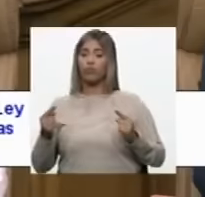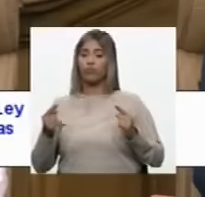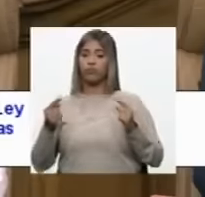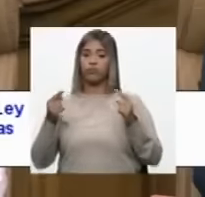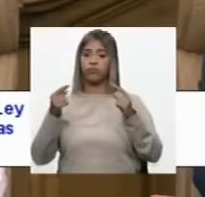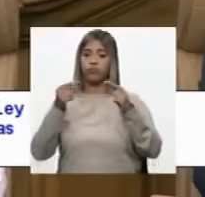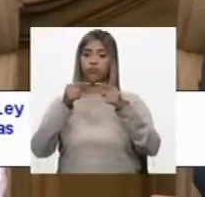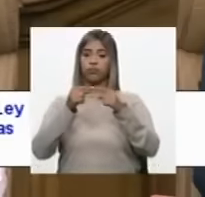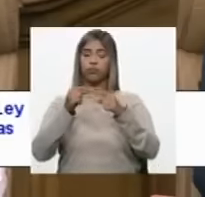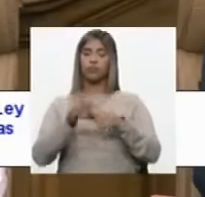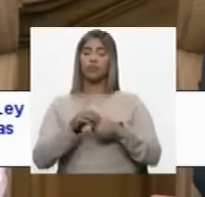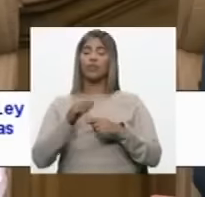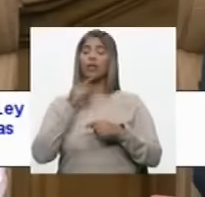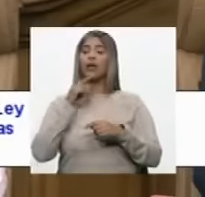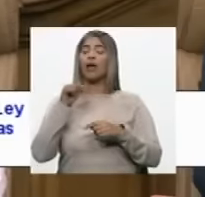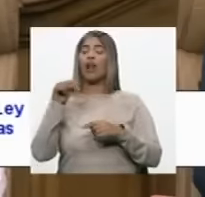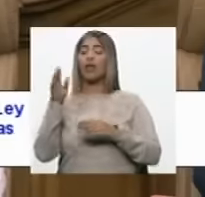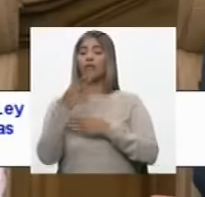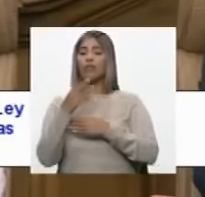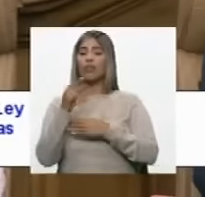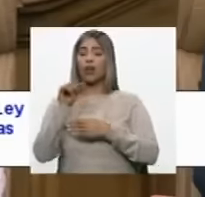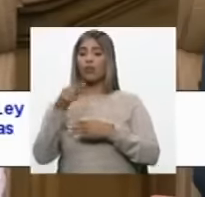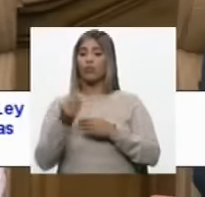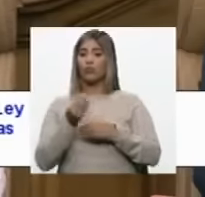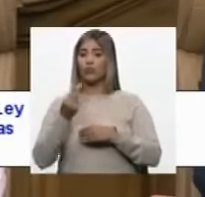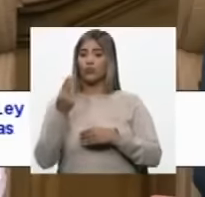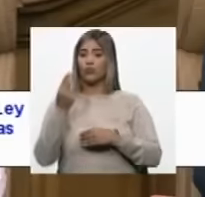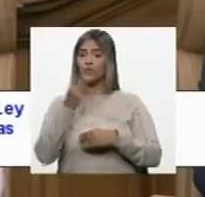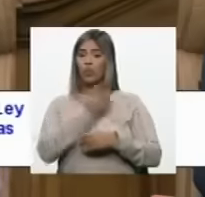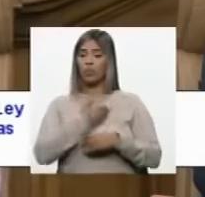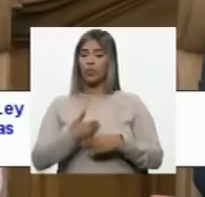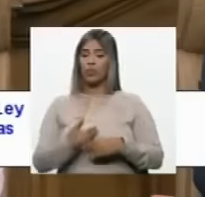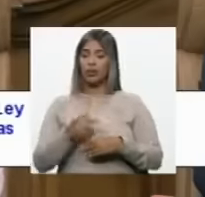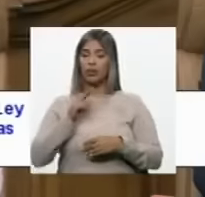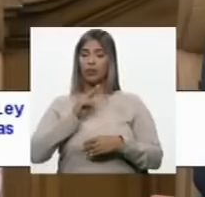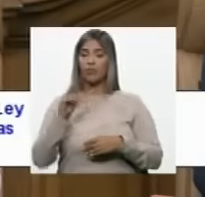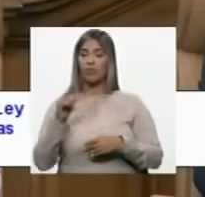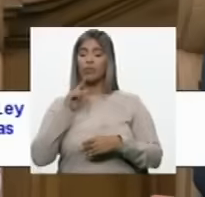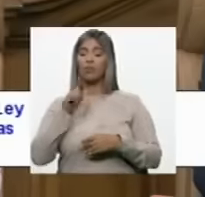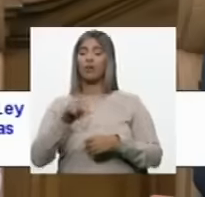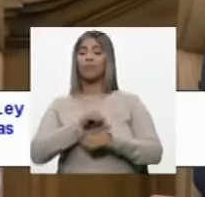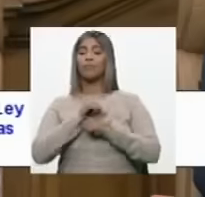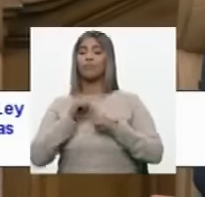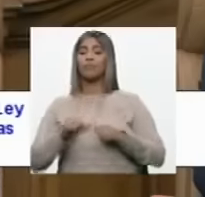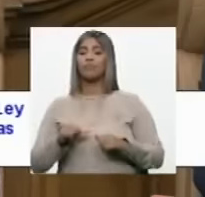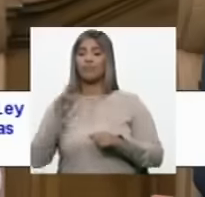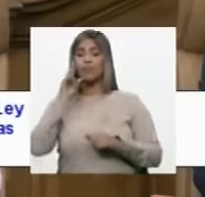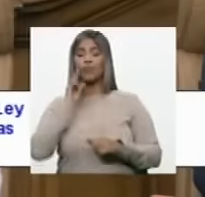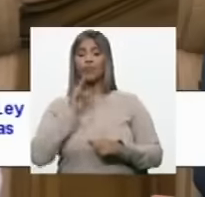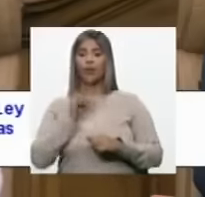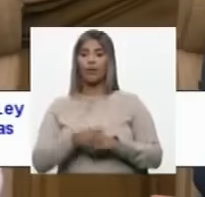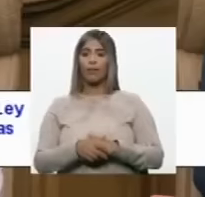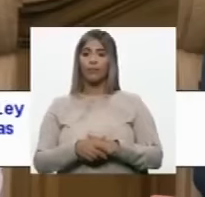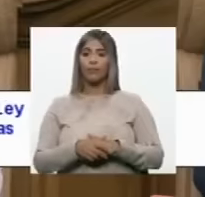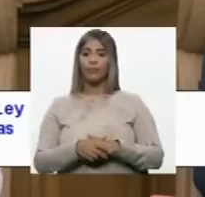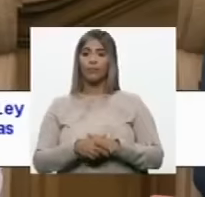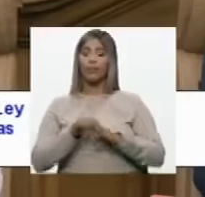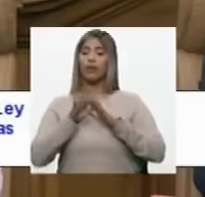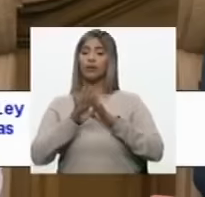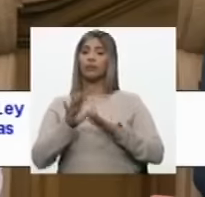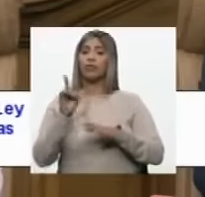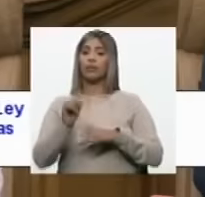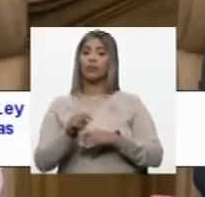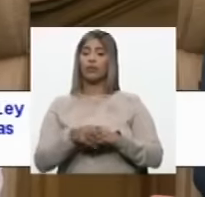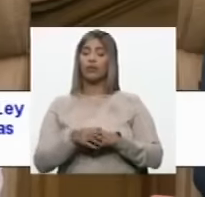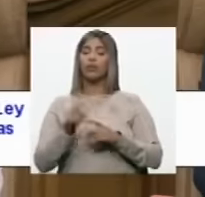bandera nacional que usen la Presidencia de la República y la Fuerza Armada Nacional Bolivariana, así como la que